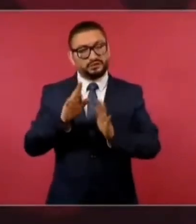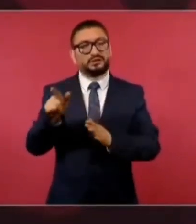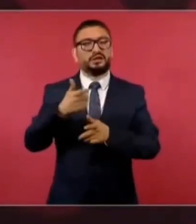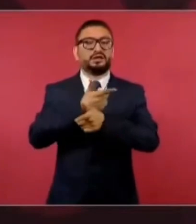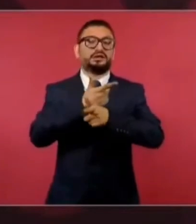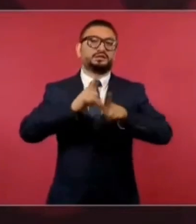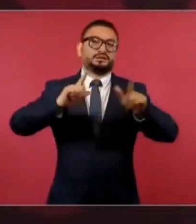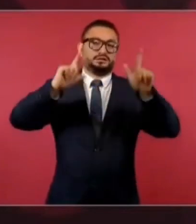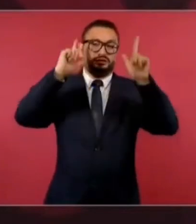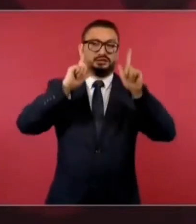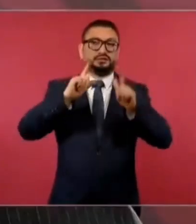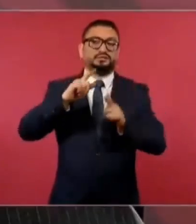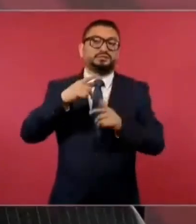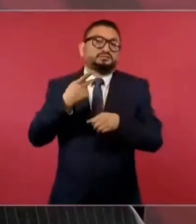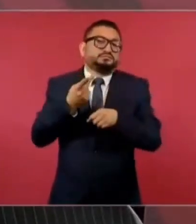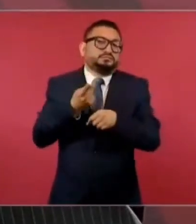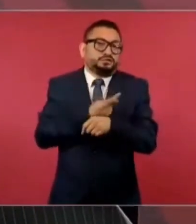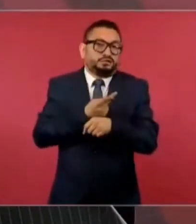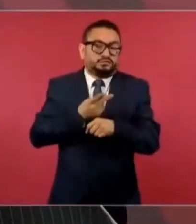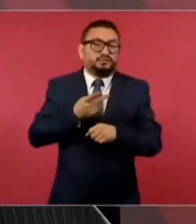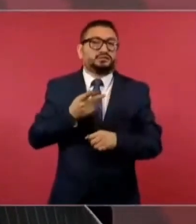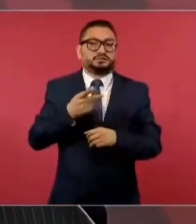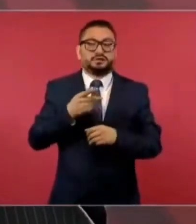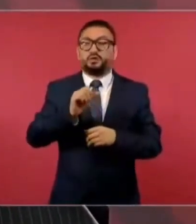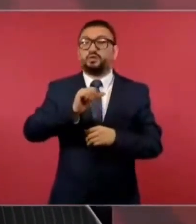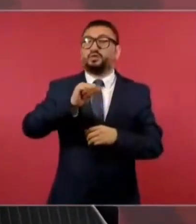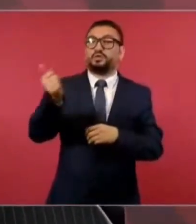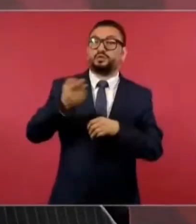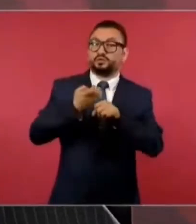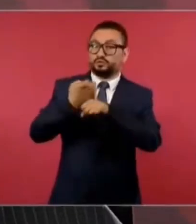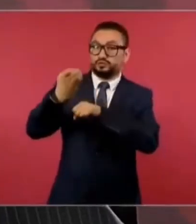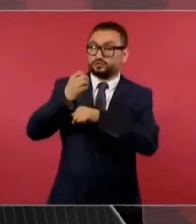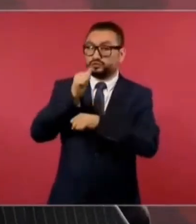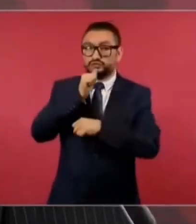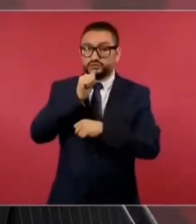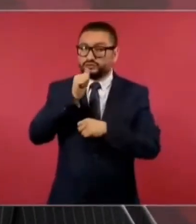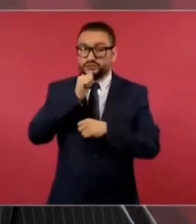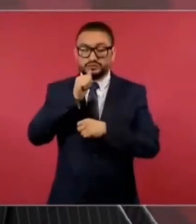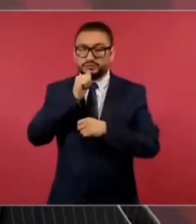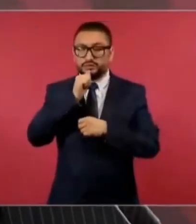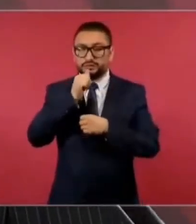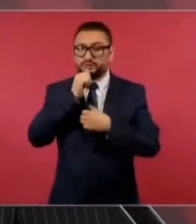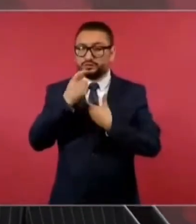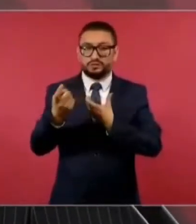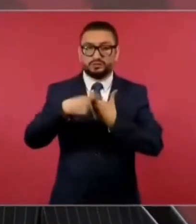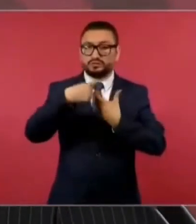libremente qué pasa con los estados que no se